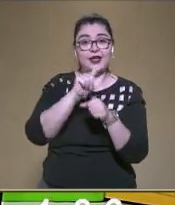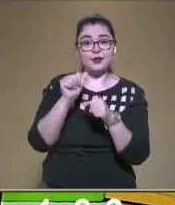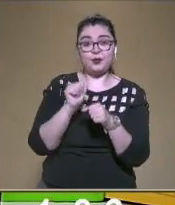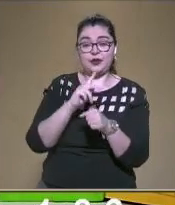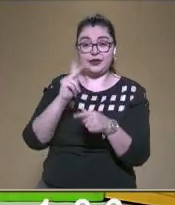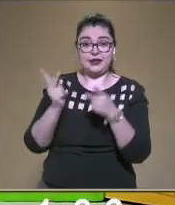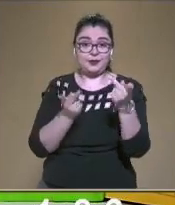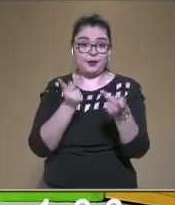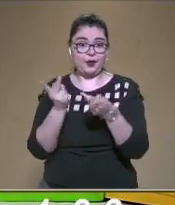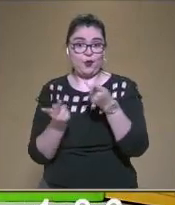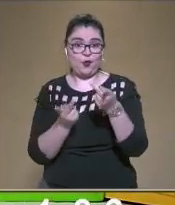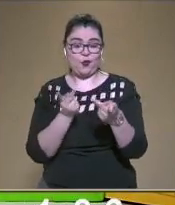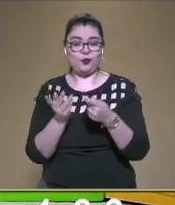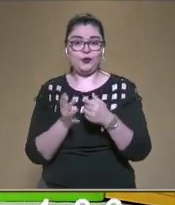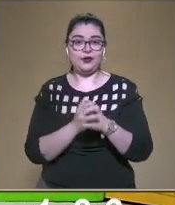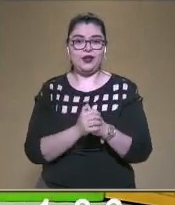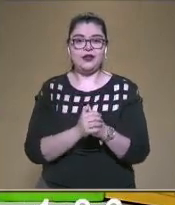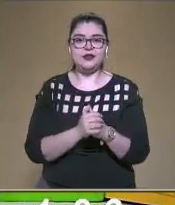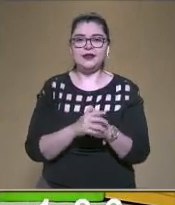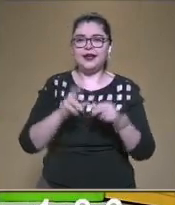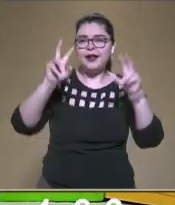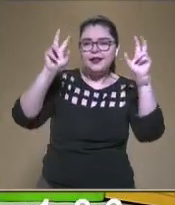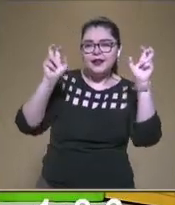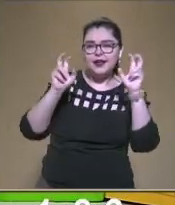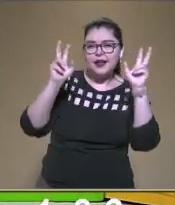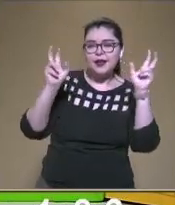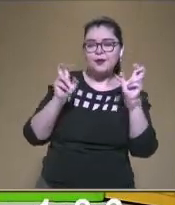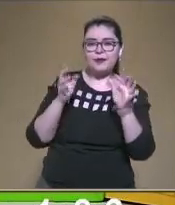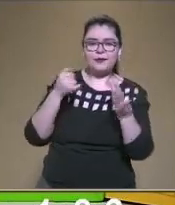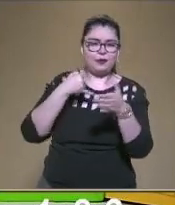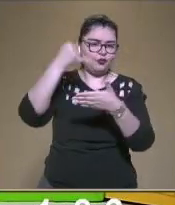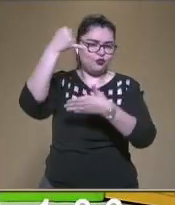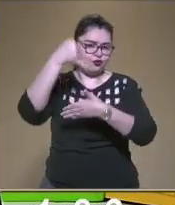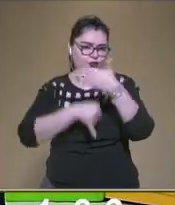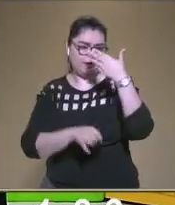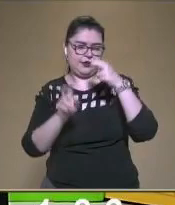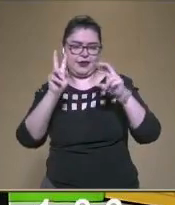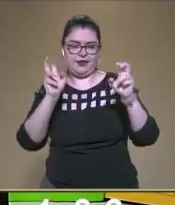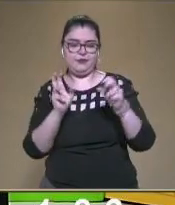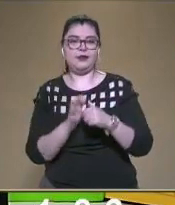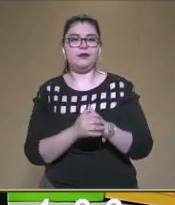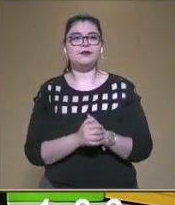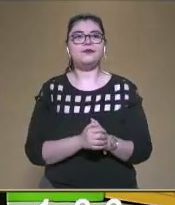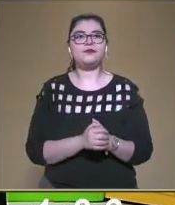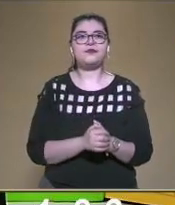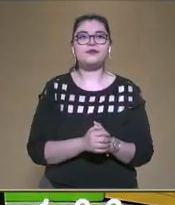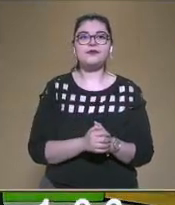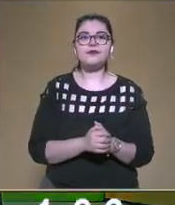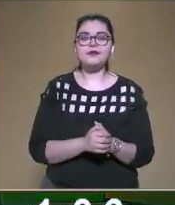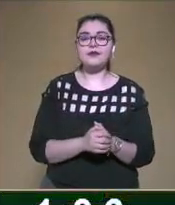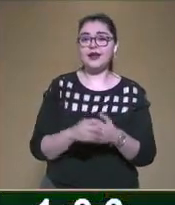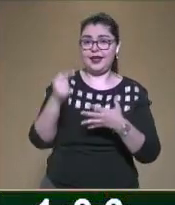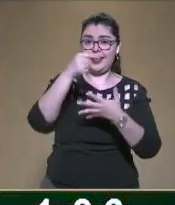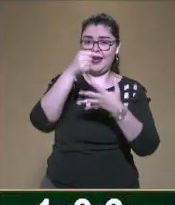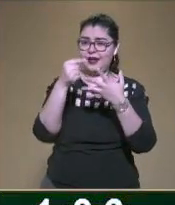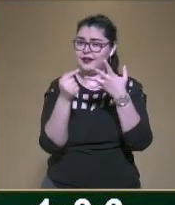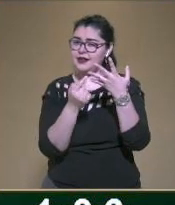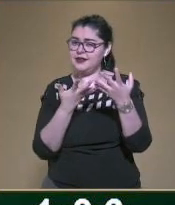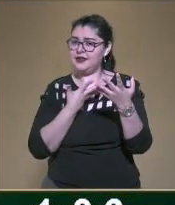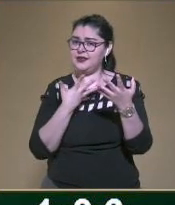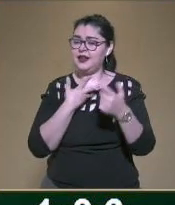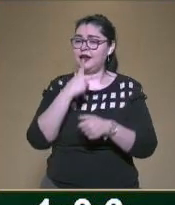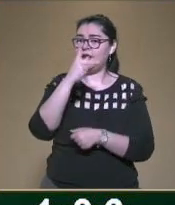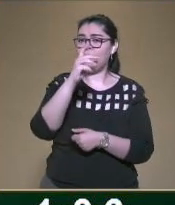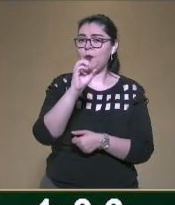preguntas introductorias acerca del tema, vamos más a profundidad. Vamos a ver, por ejemplo, características de los poemas.